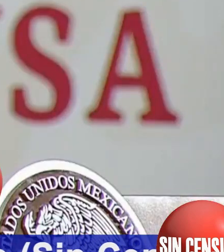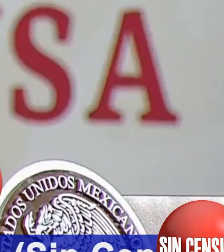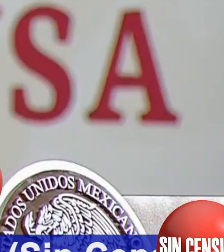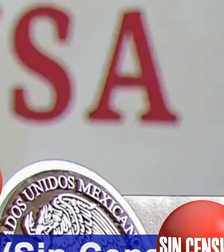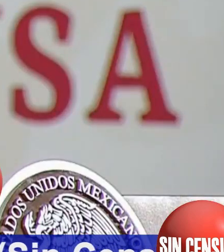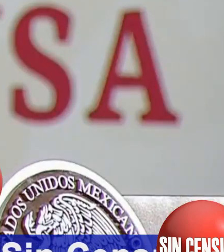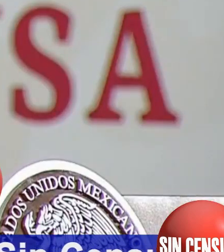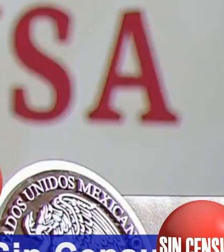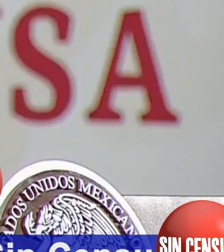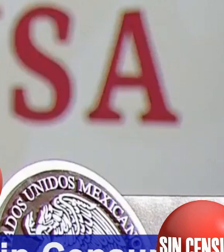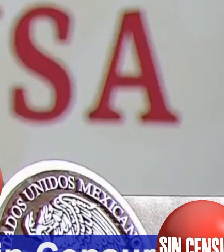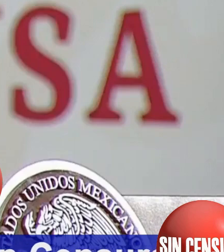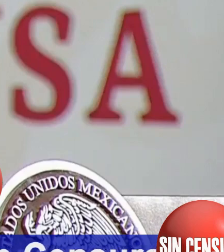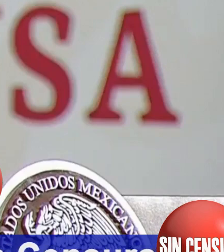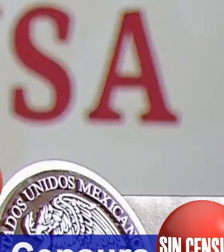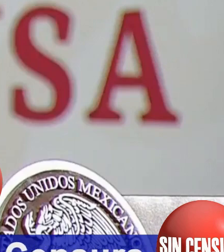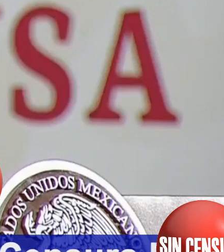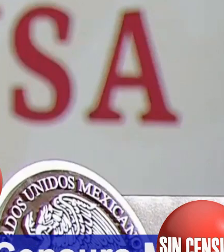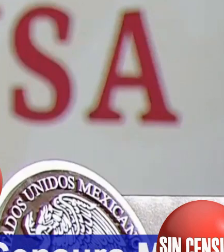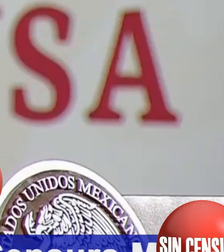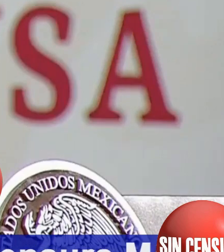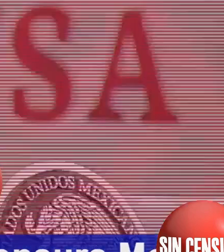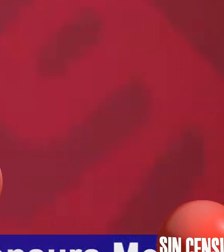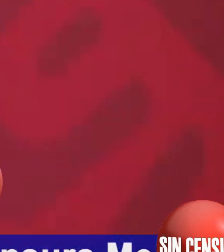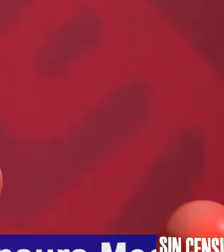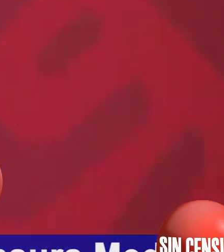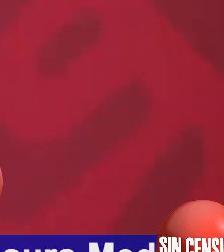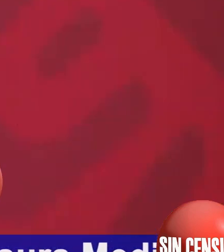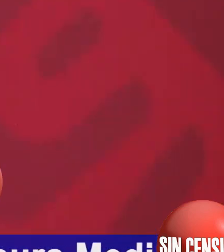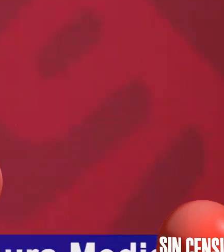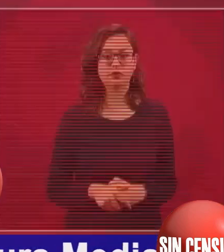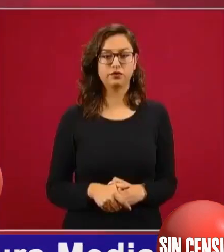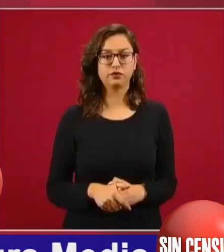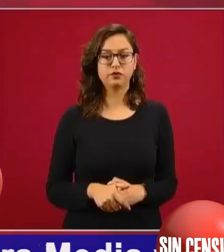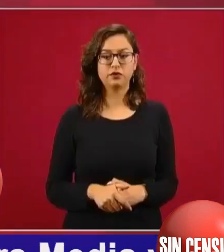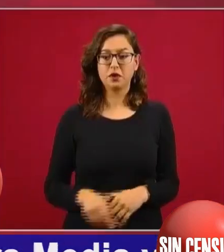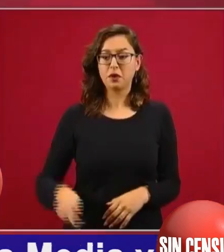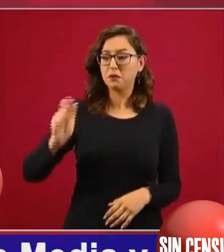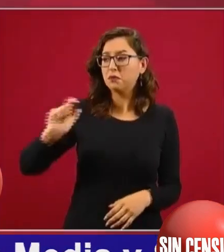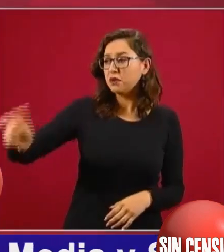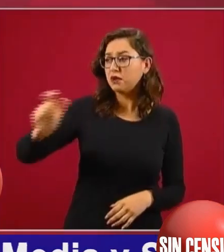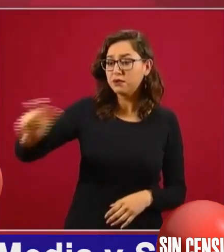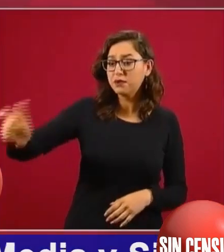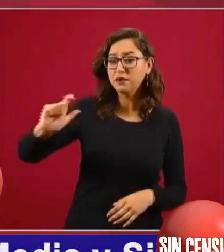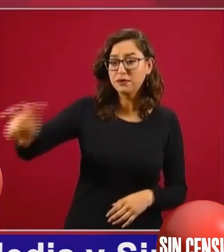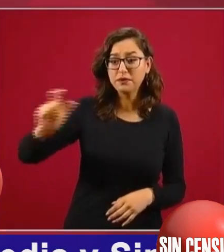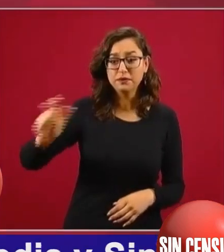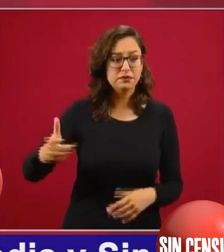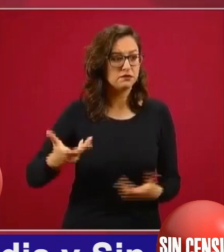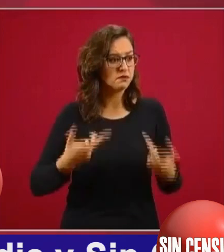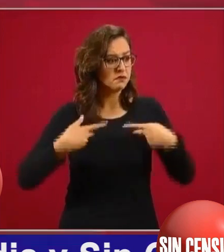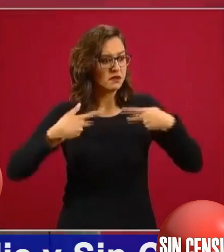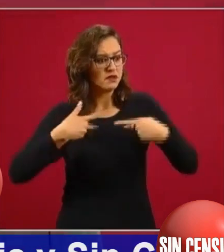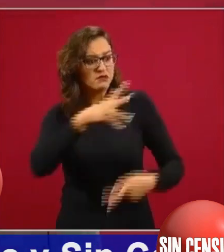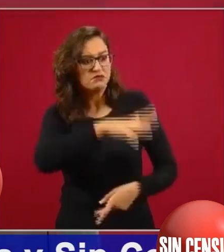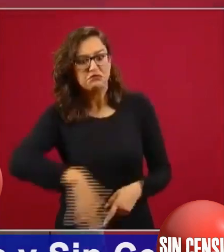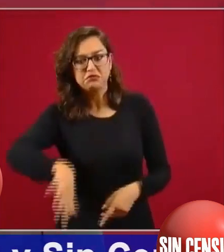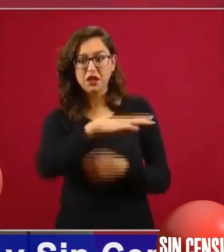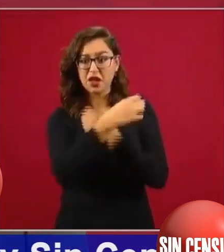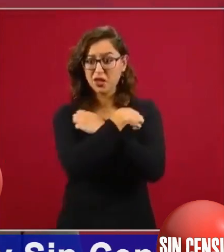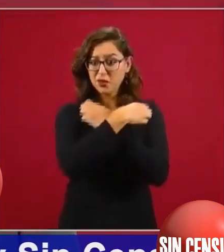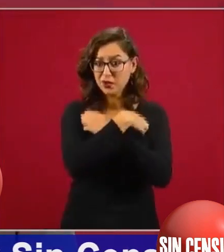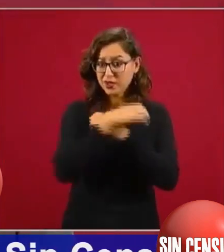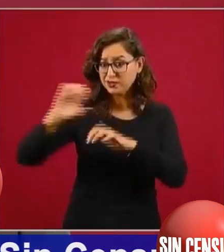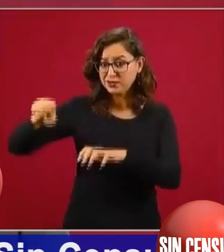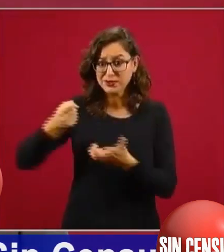No se libera nada para el pueblo. ¿Cómo se va a financiar la educación pública?